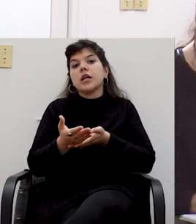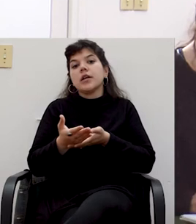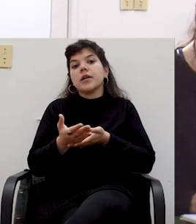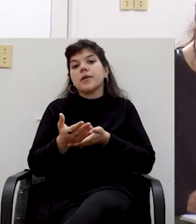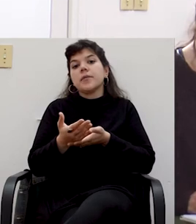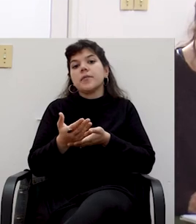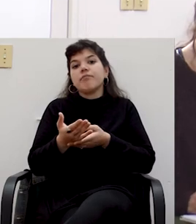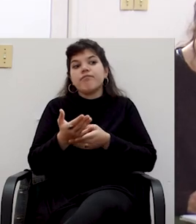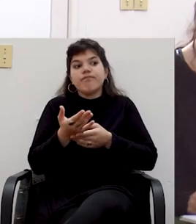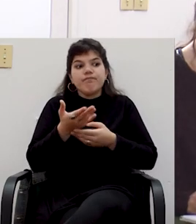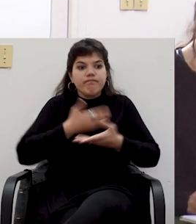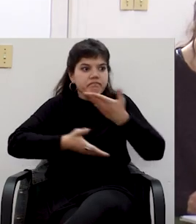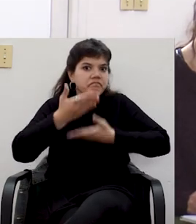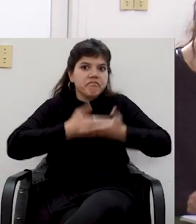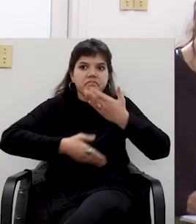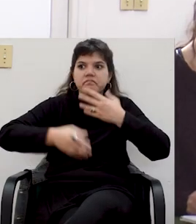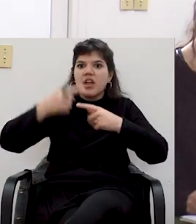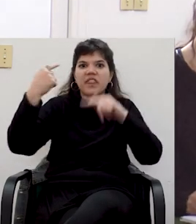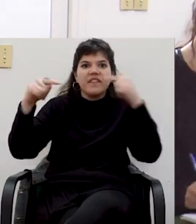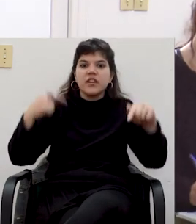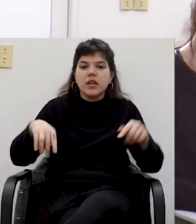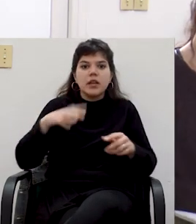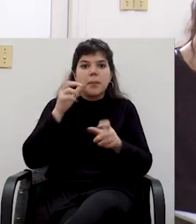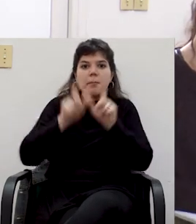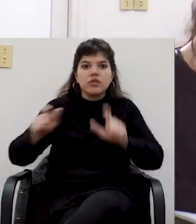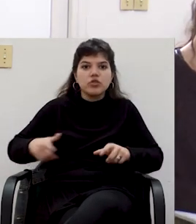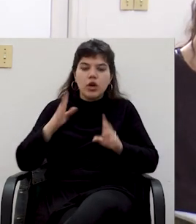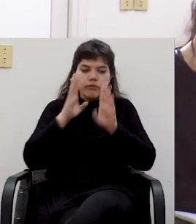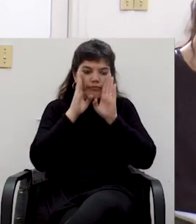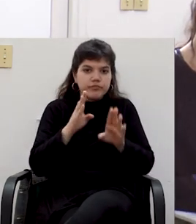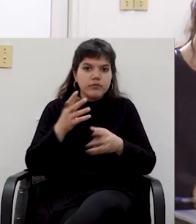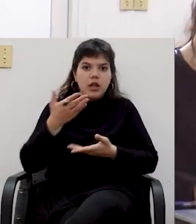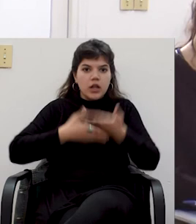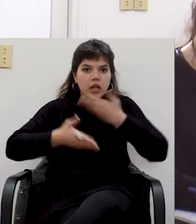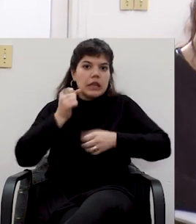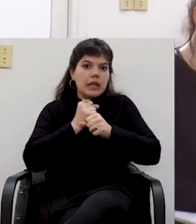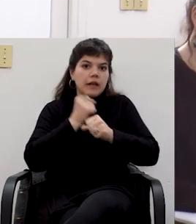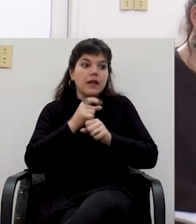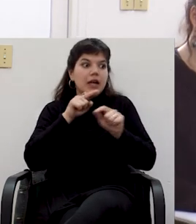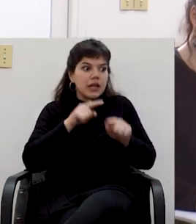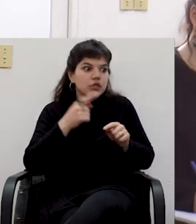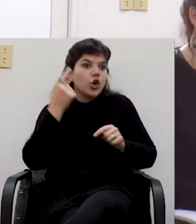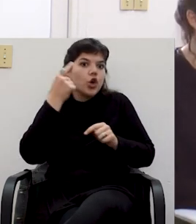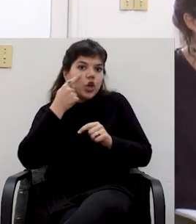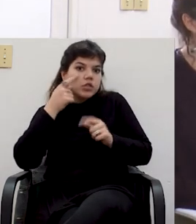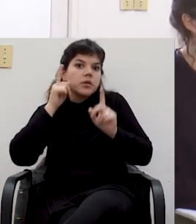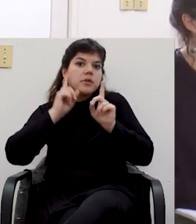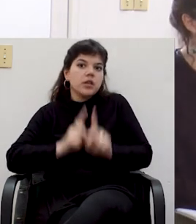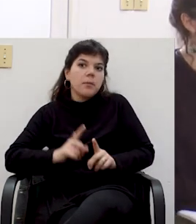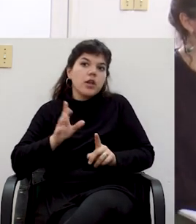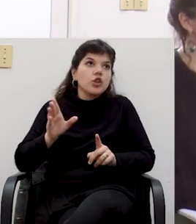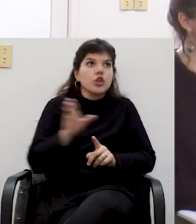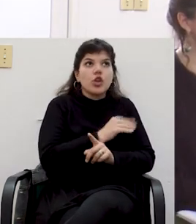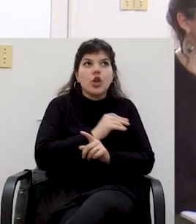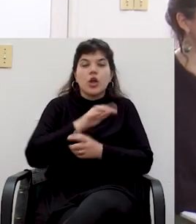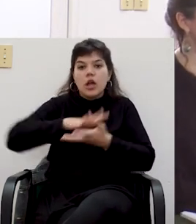que sea interdisciplinario, que sea integrador. Y en eso la visión y el conocimiento de todas las